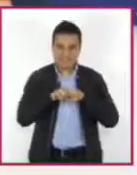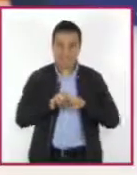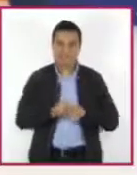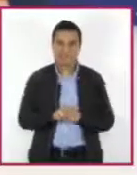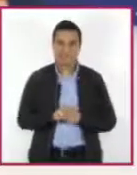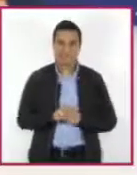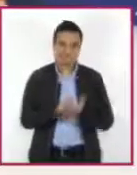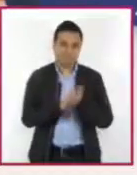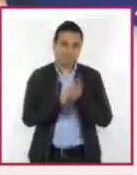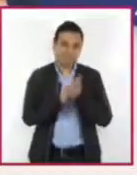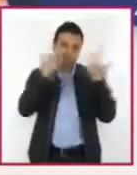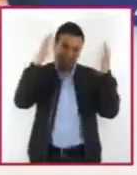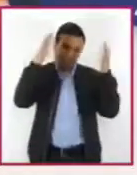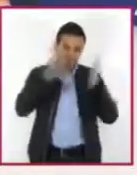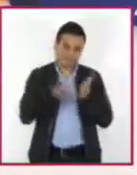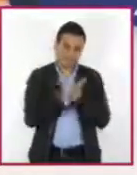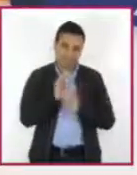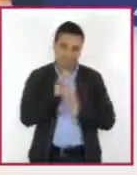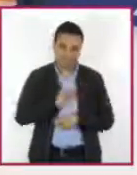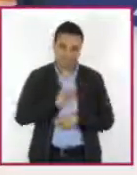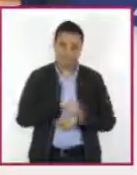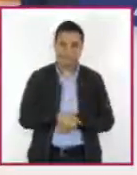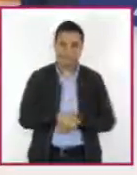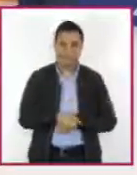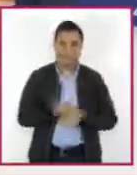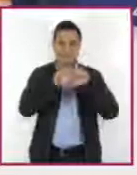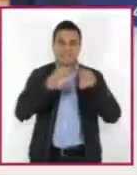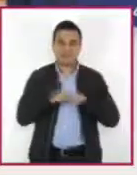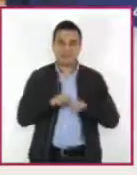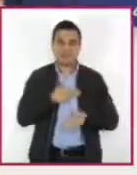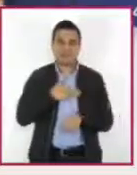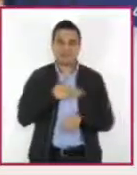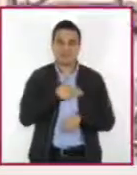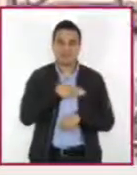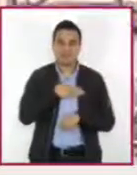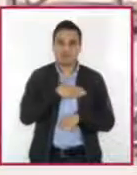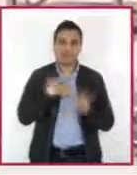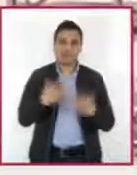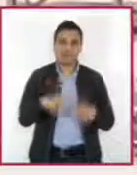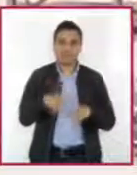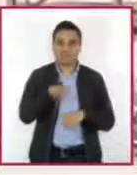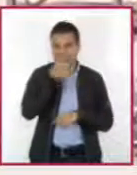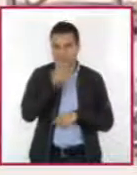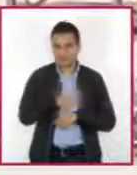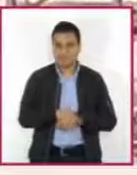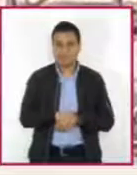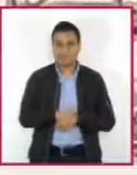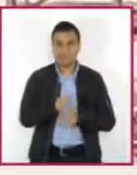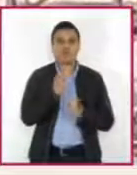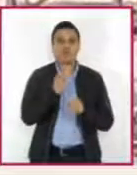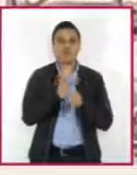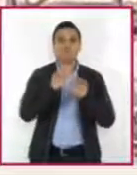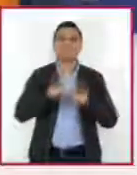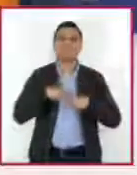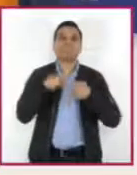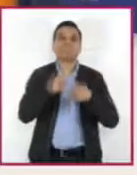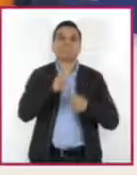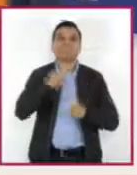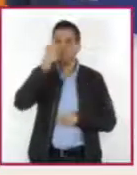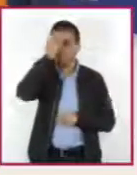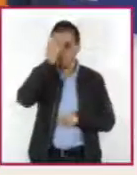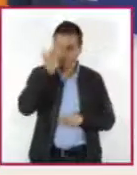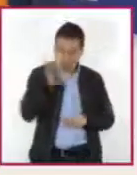felicidades. De Napoleón. Y tenemos sus reconocimientos aquí. Gracias. Gracias.